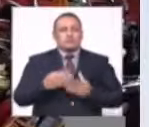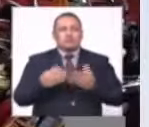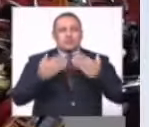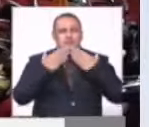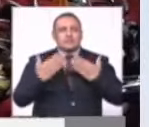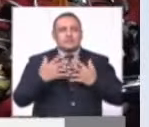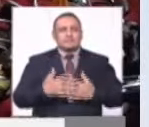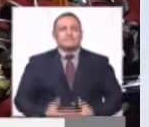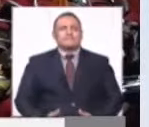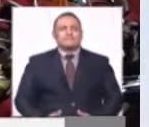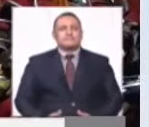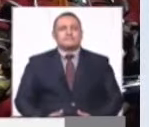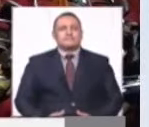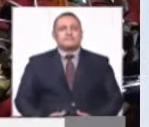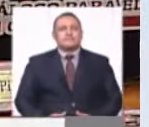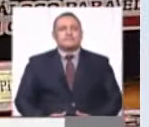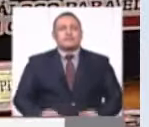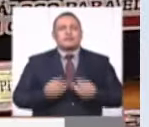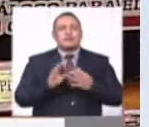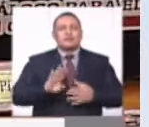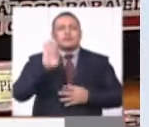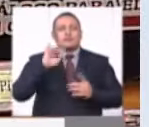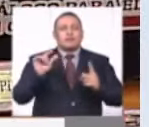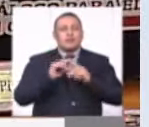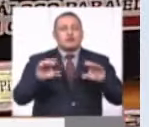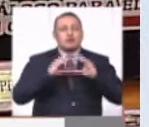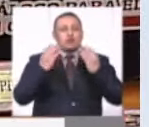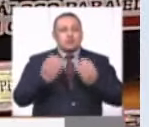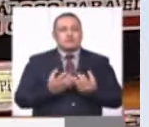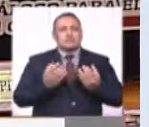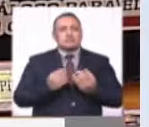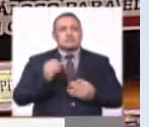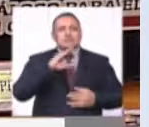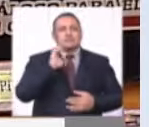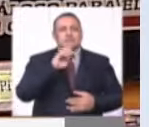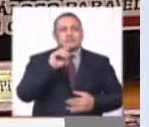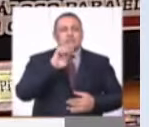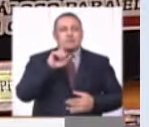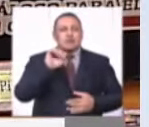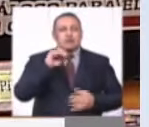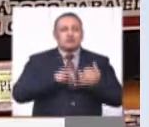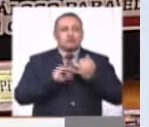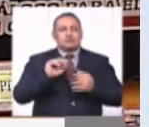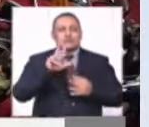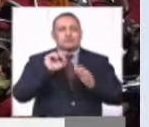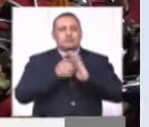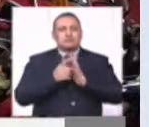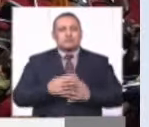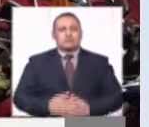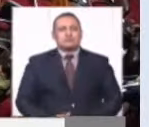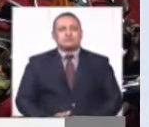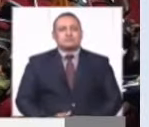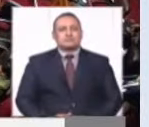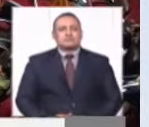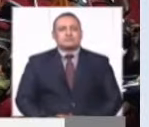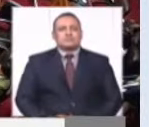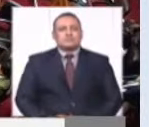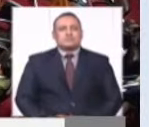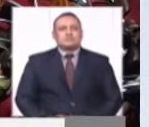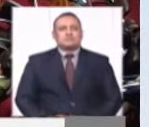presidente. Gracias, congresista. Tiene usted la palabra el congresista Ceballos Madariaga por 3 minutos.